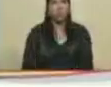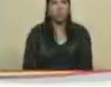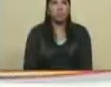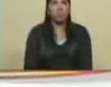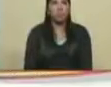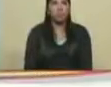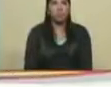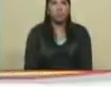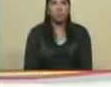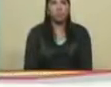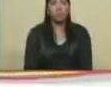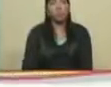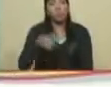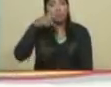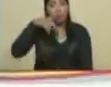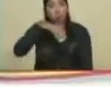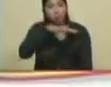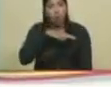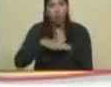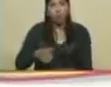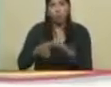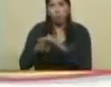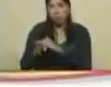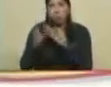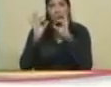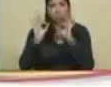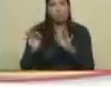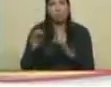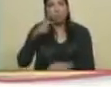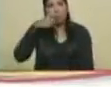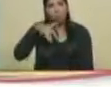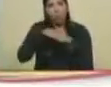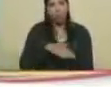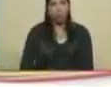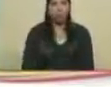la legitimidad del pueblo permanente, el poder popular.